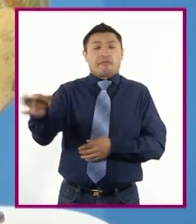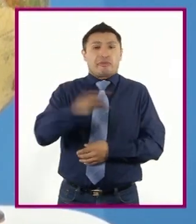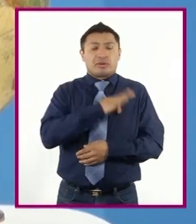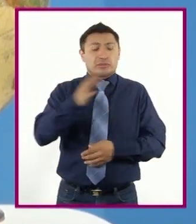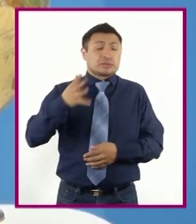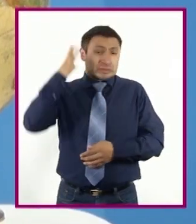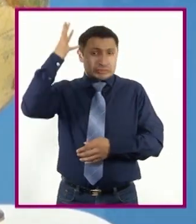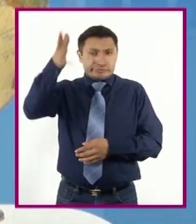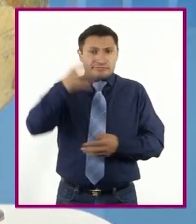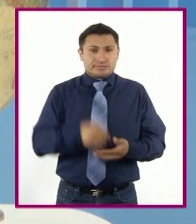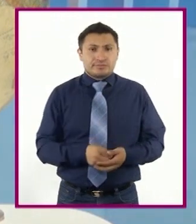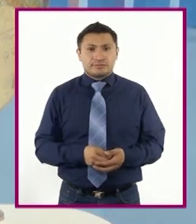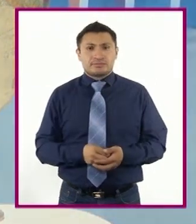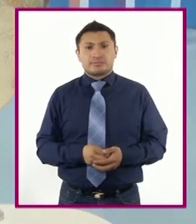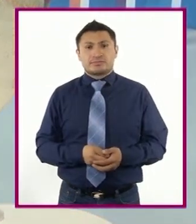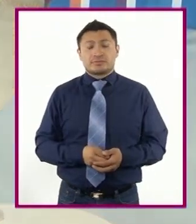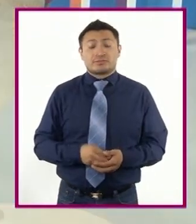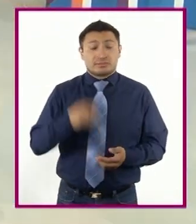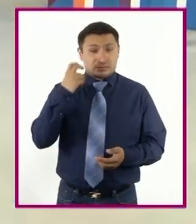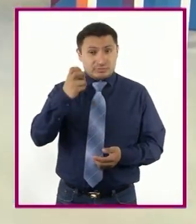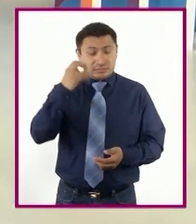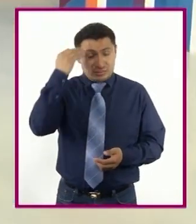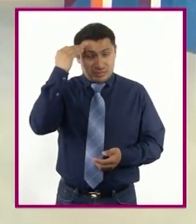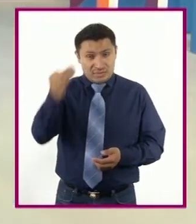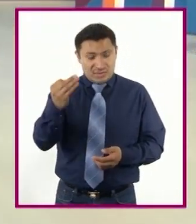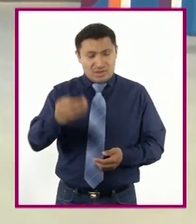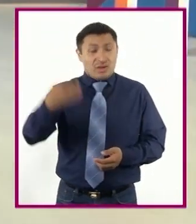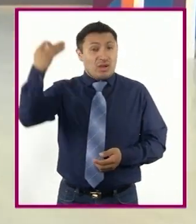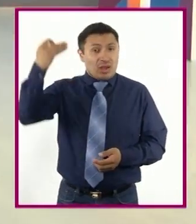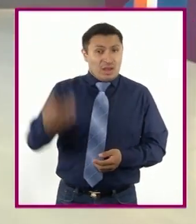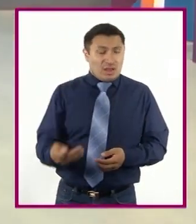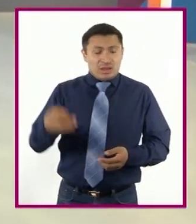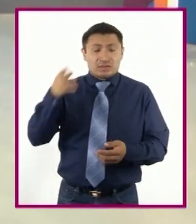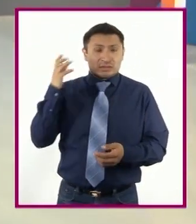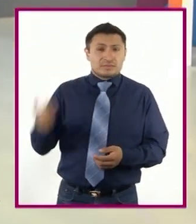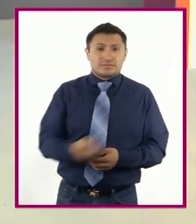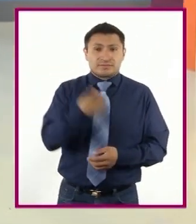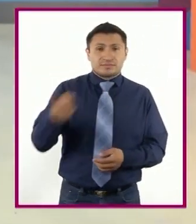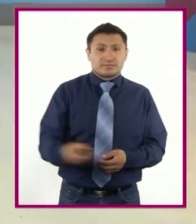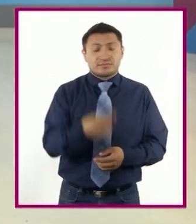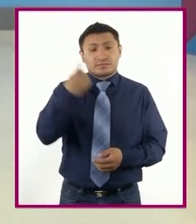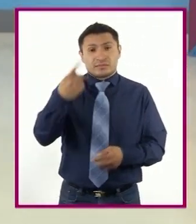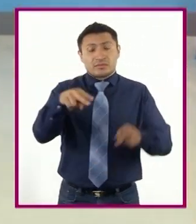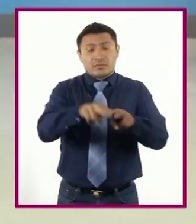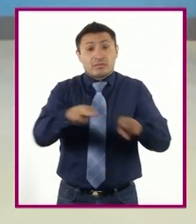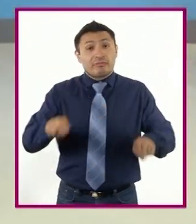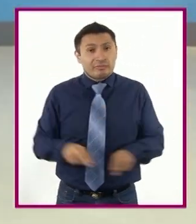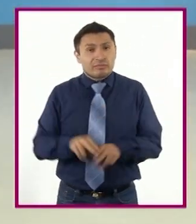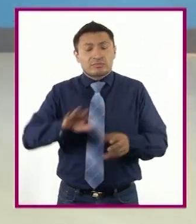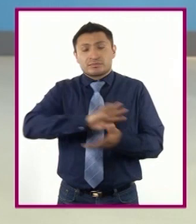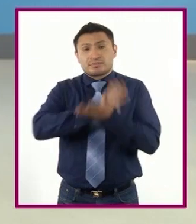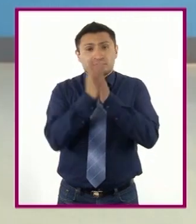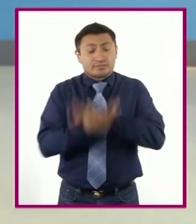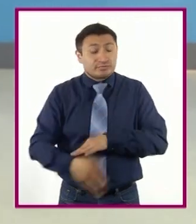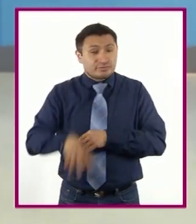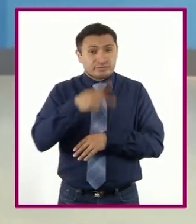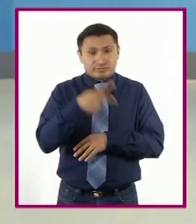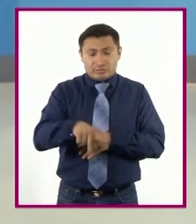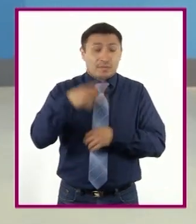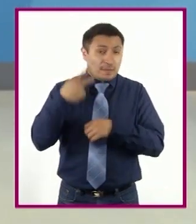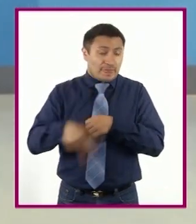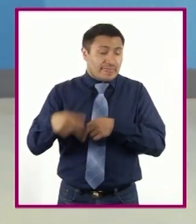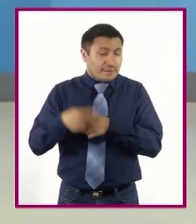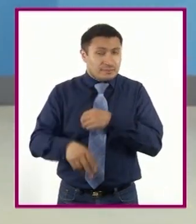el porvenir. Desde el momento en que se aceptan los destinos de una nación, se hace a sus riesgos y